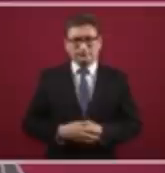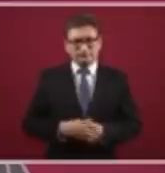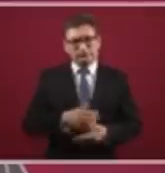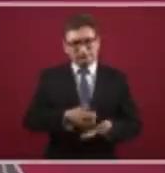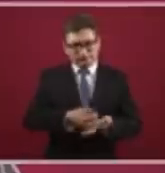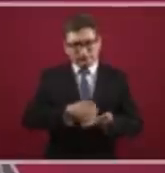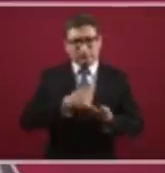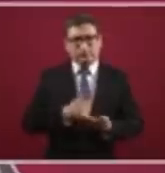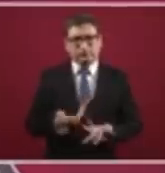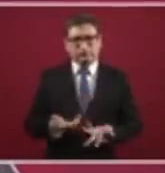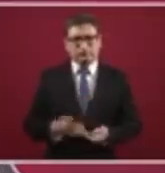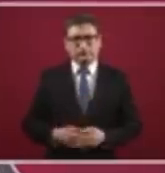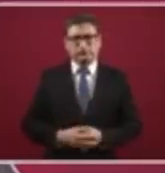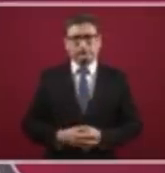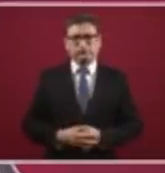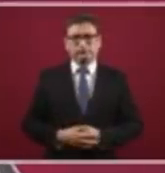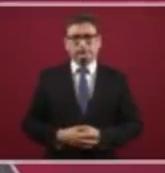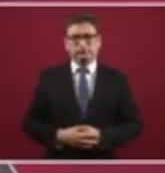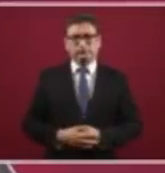ayuden